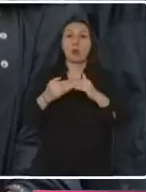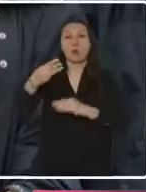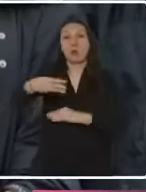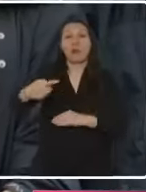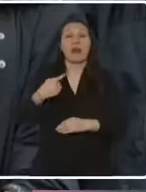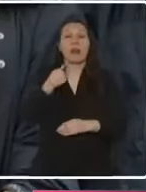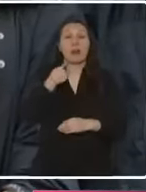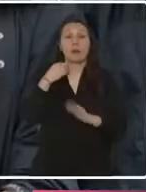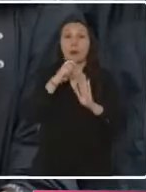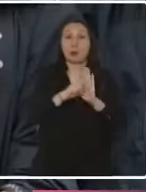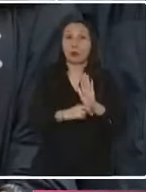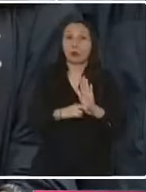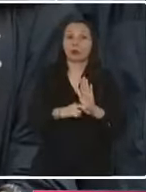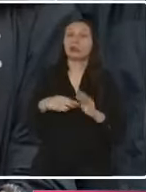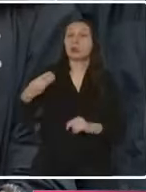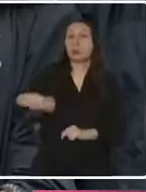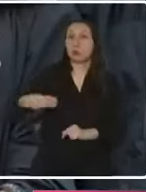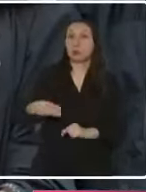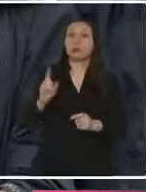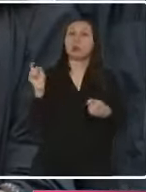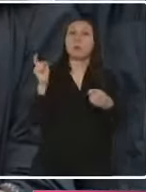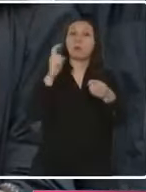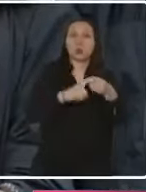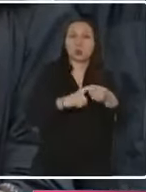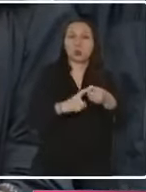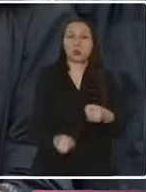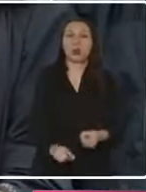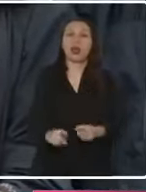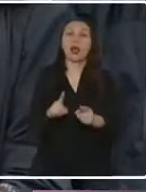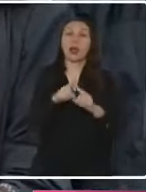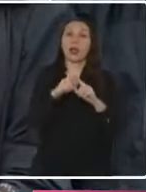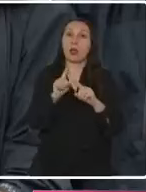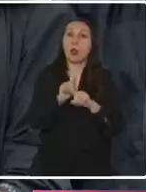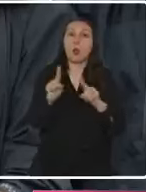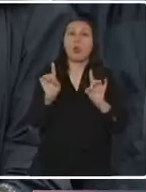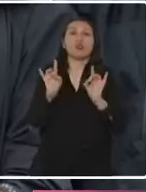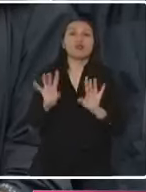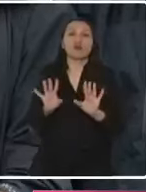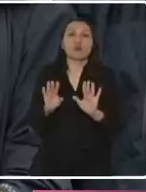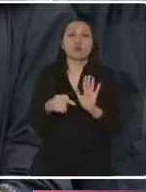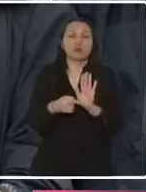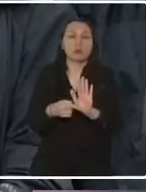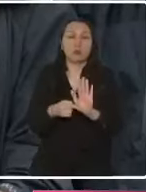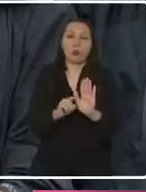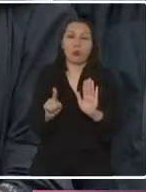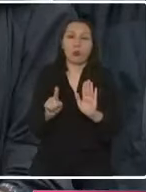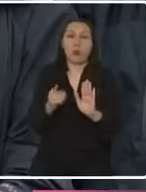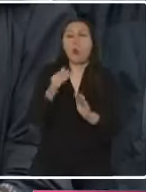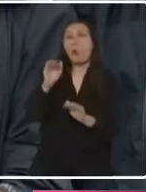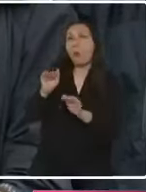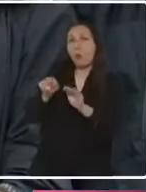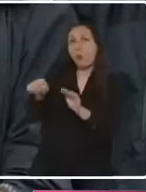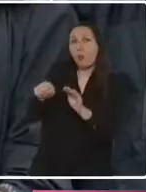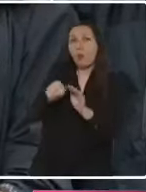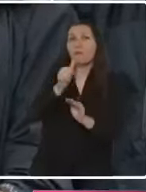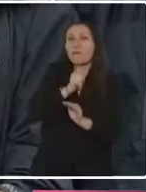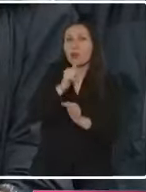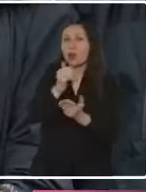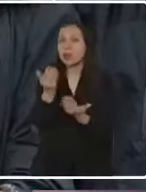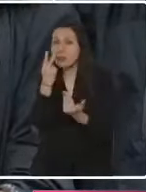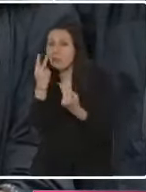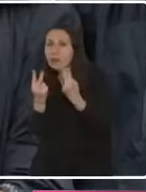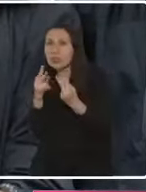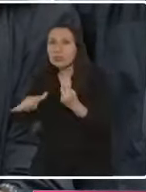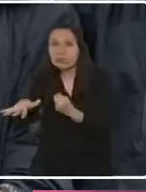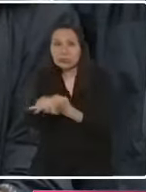afectados, proyectos a los cuales los municipios postulan, que no están predeterminados, sino que en función de las necesidades que se ven en